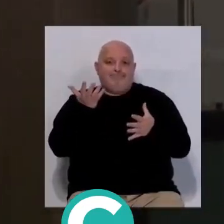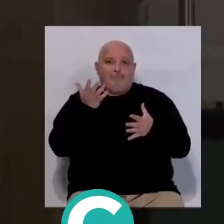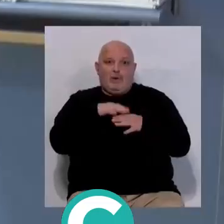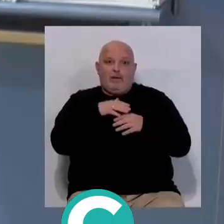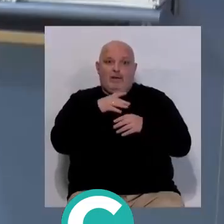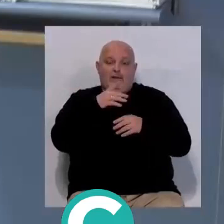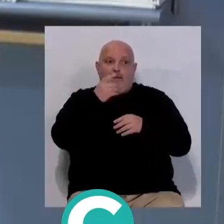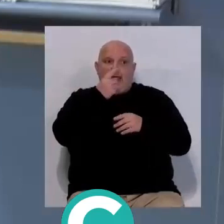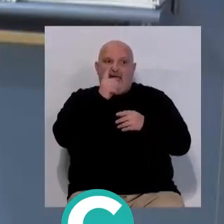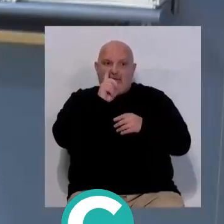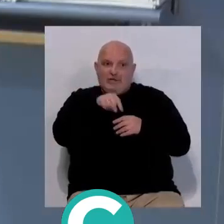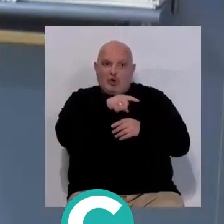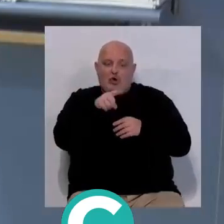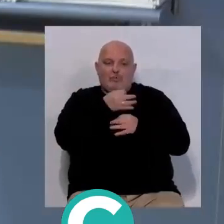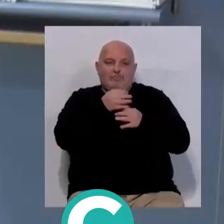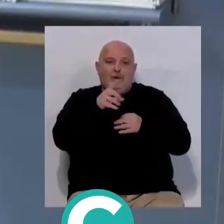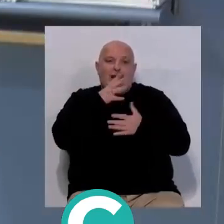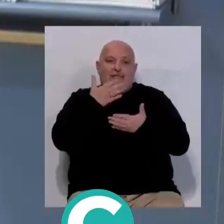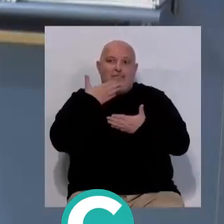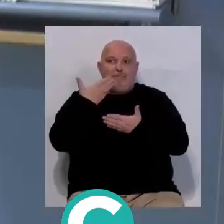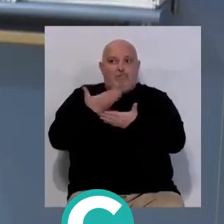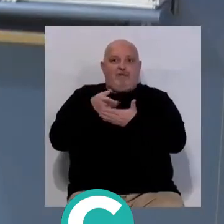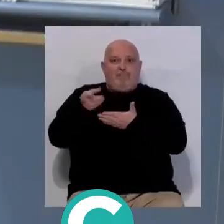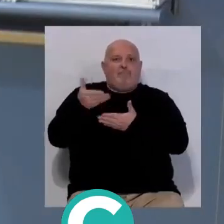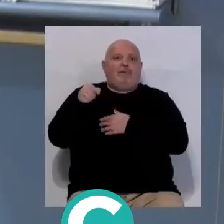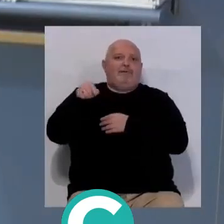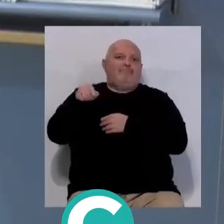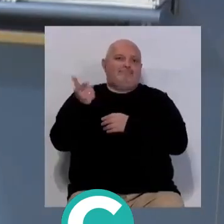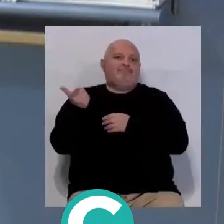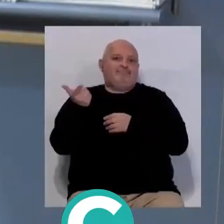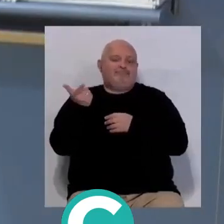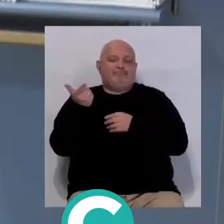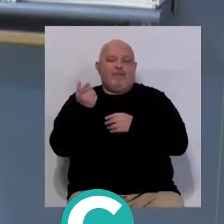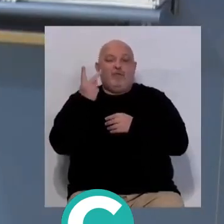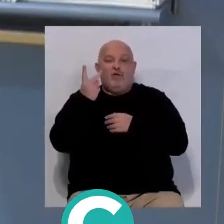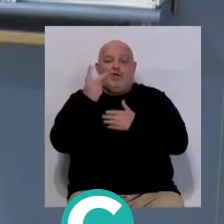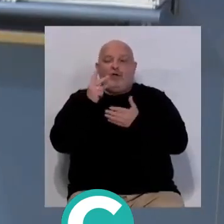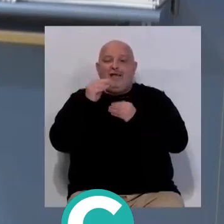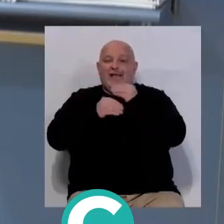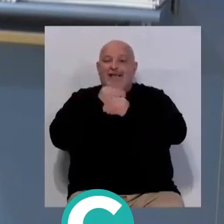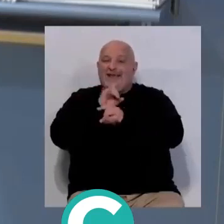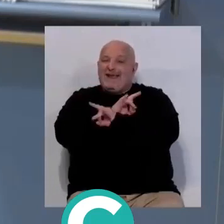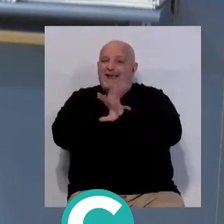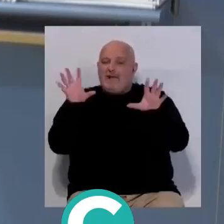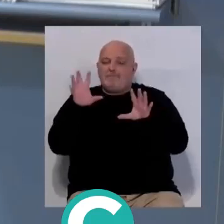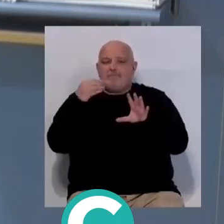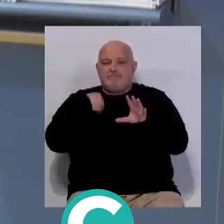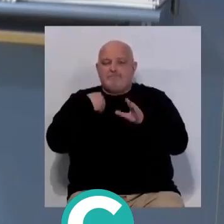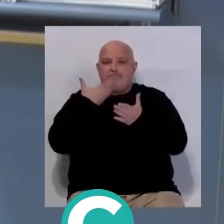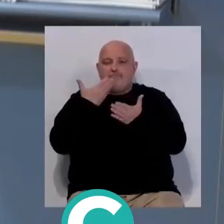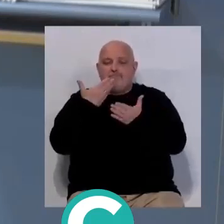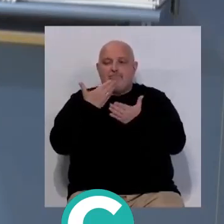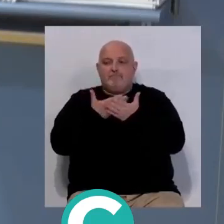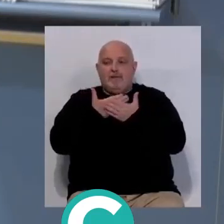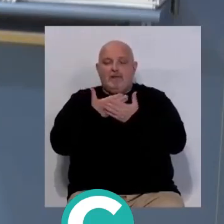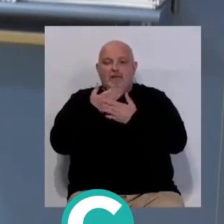sabríamos si ese medicamento resulta efectivo o no. Por eso insisto en que los dos puntos de inflexión clave es